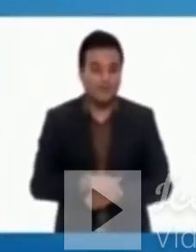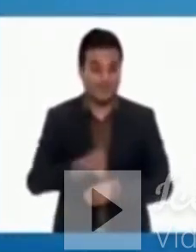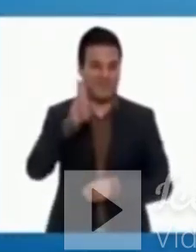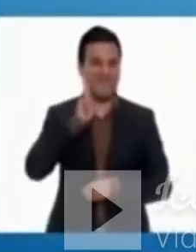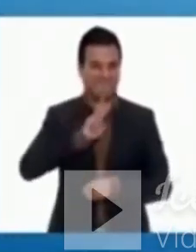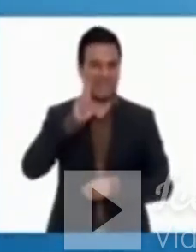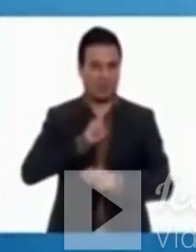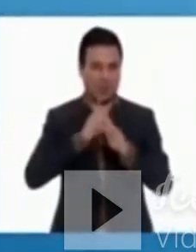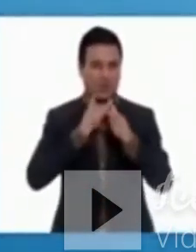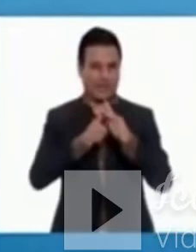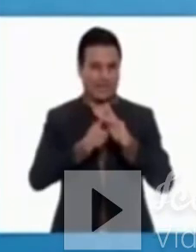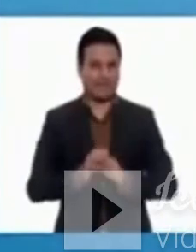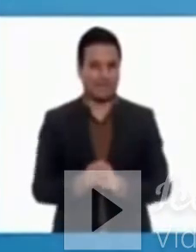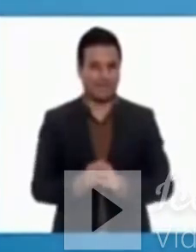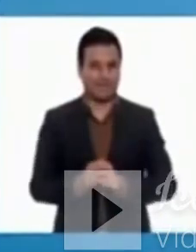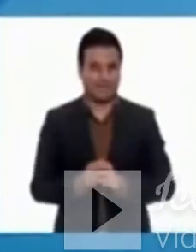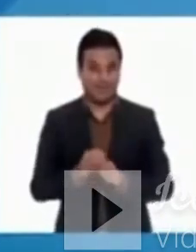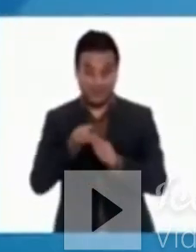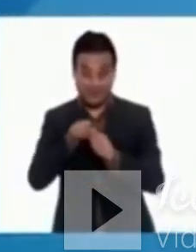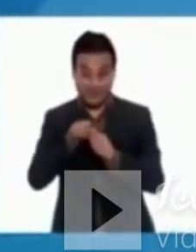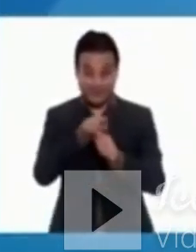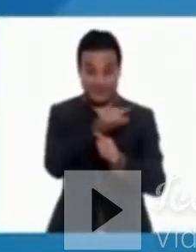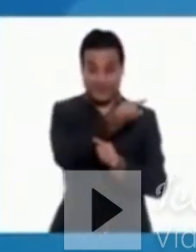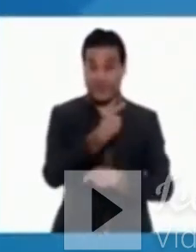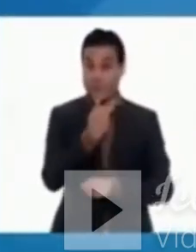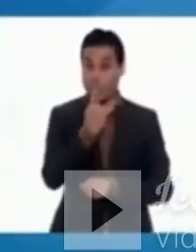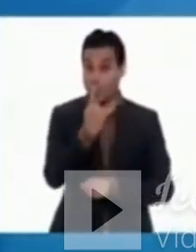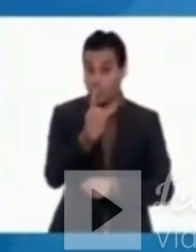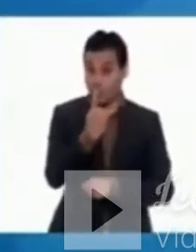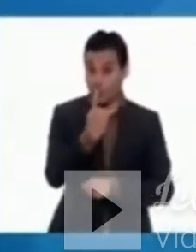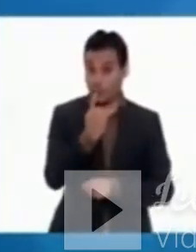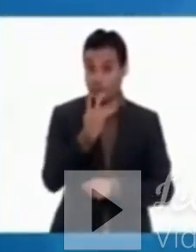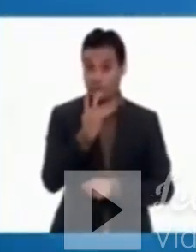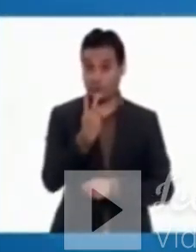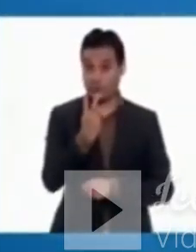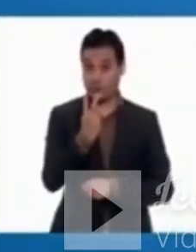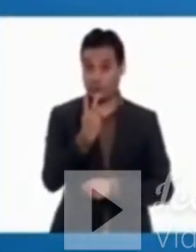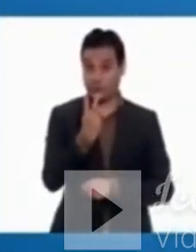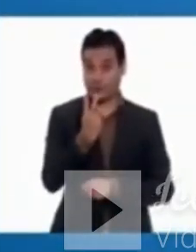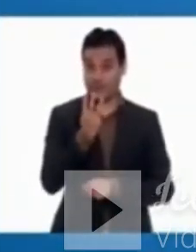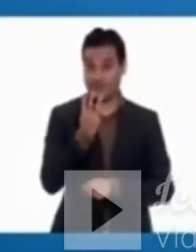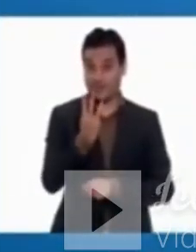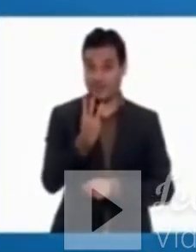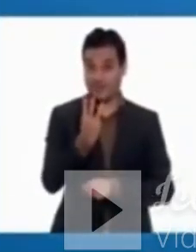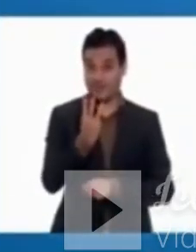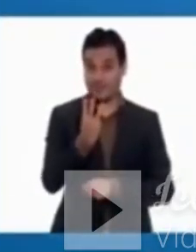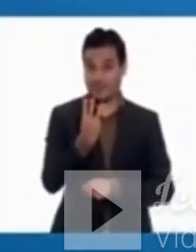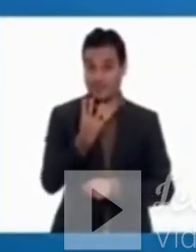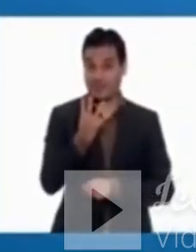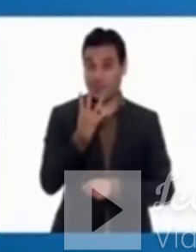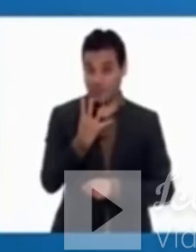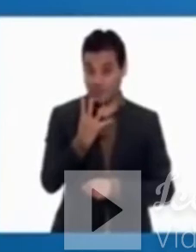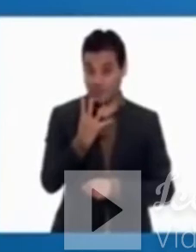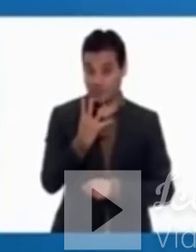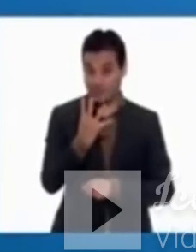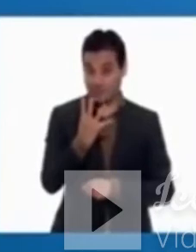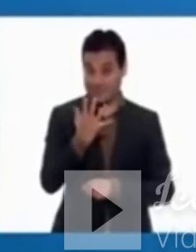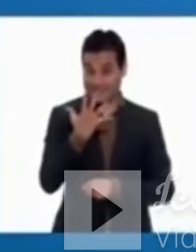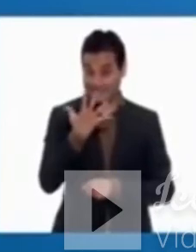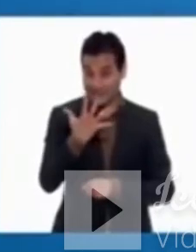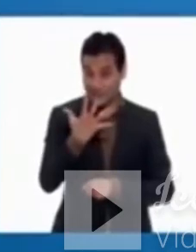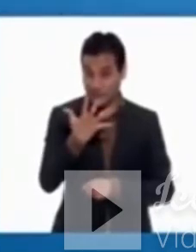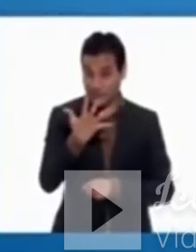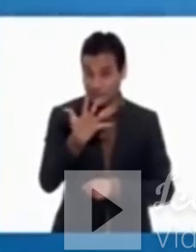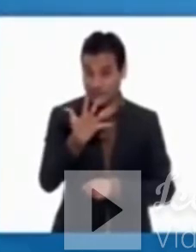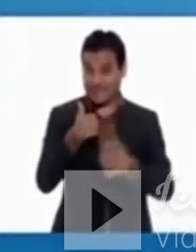del restaurante, serían 1, 2, 3, 4,